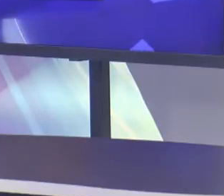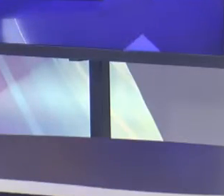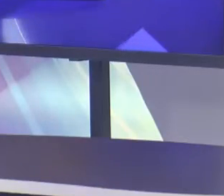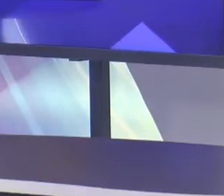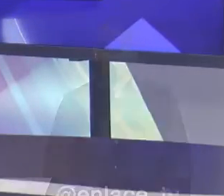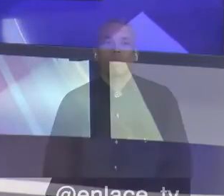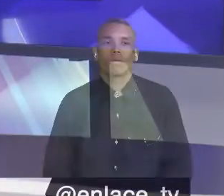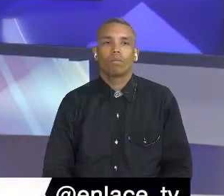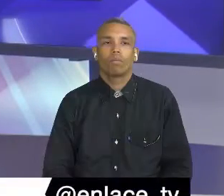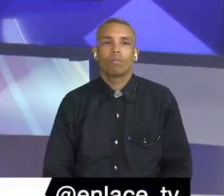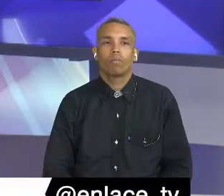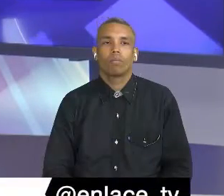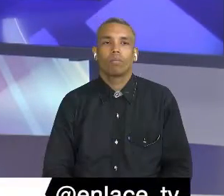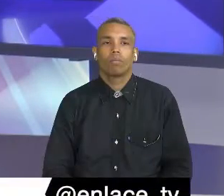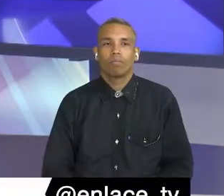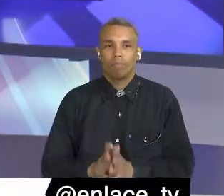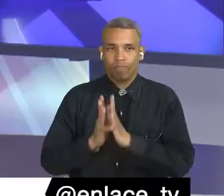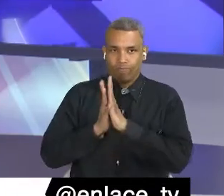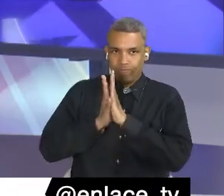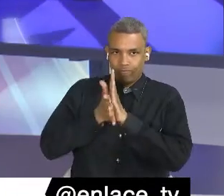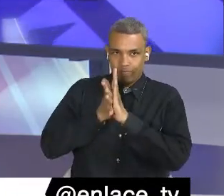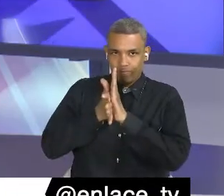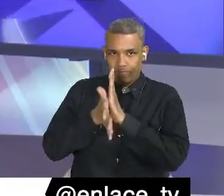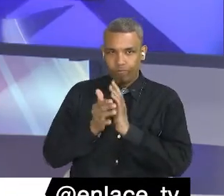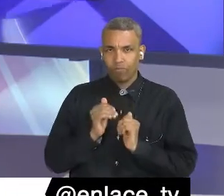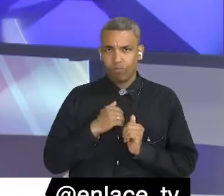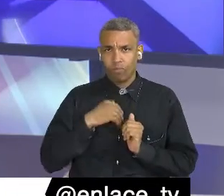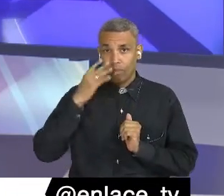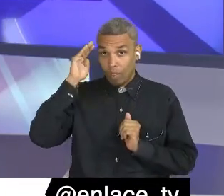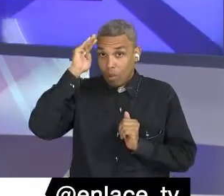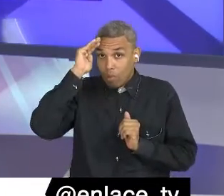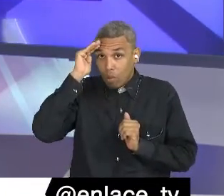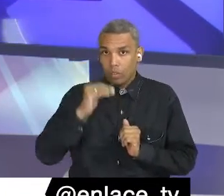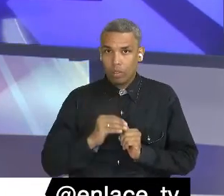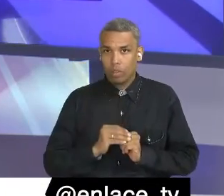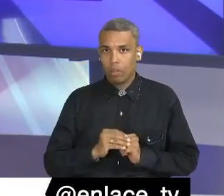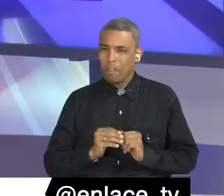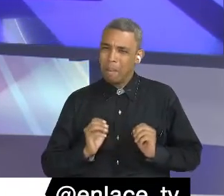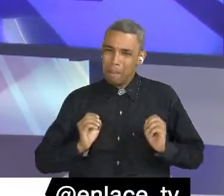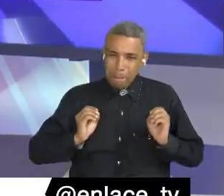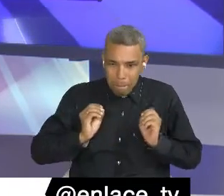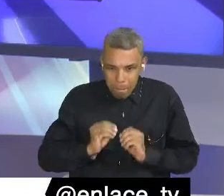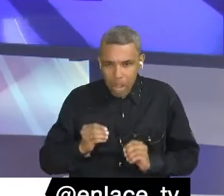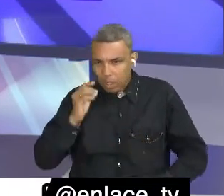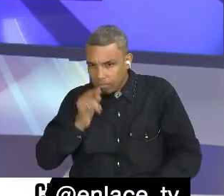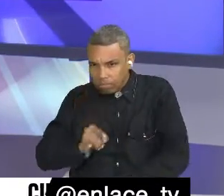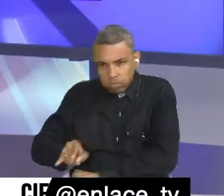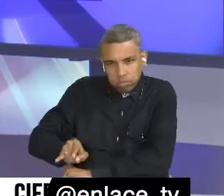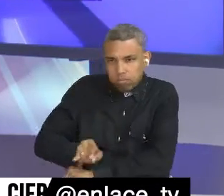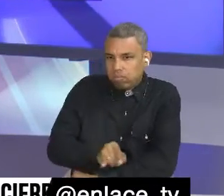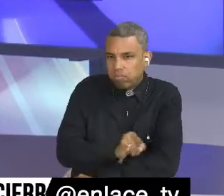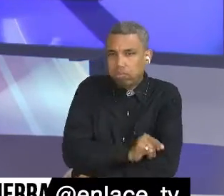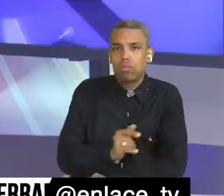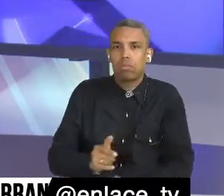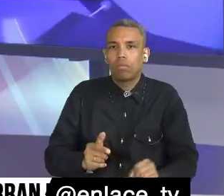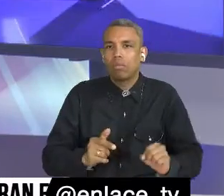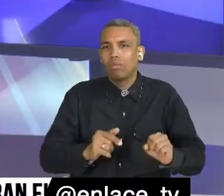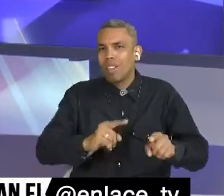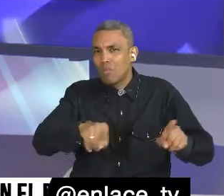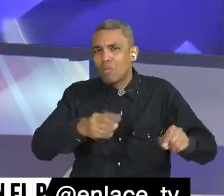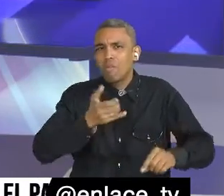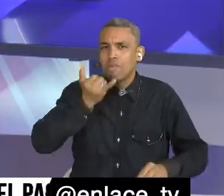Comenzamos con el desarrollo de nuestra información. La policía incrementó el pie de fuerza en la ciudad para combatir la delincuencia. Más de